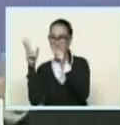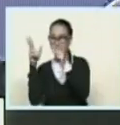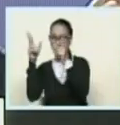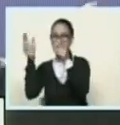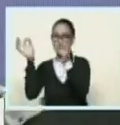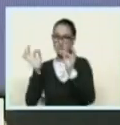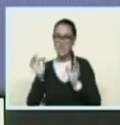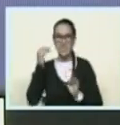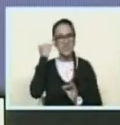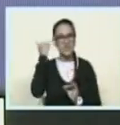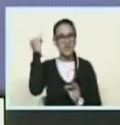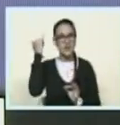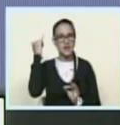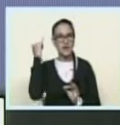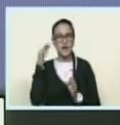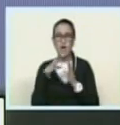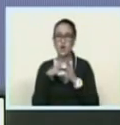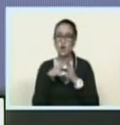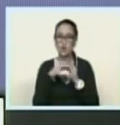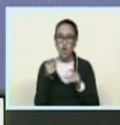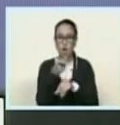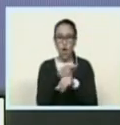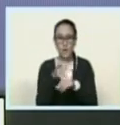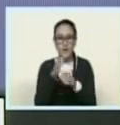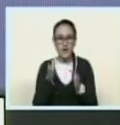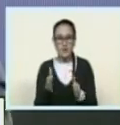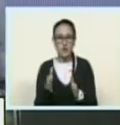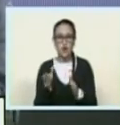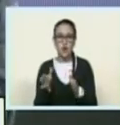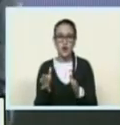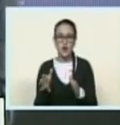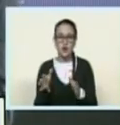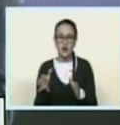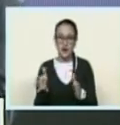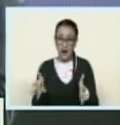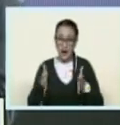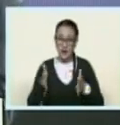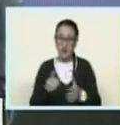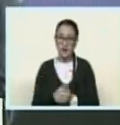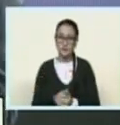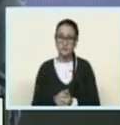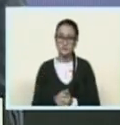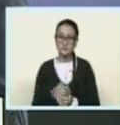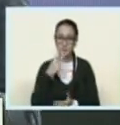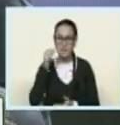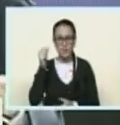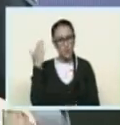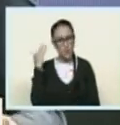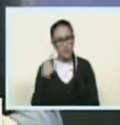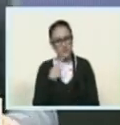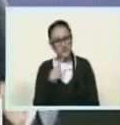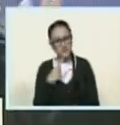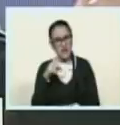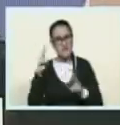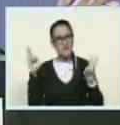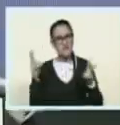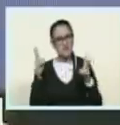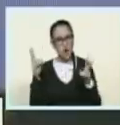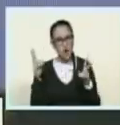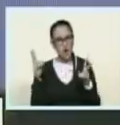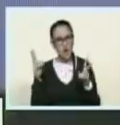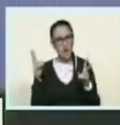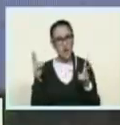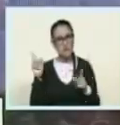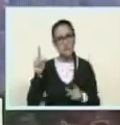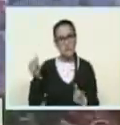pensar a todos los gobernadores electos. Él decía que las victorias y las